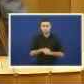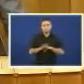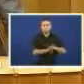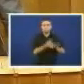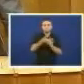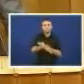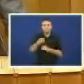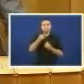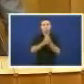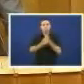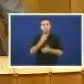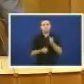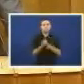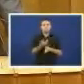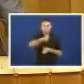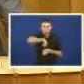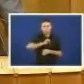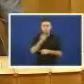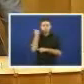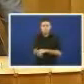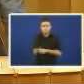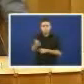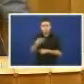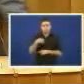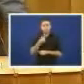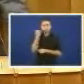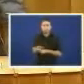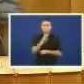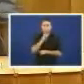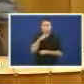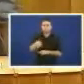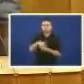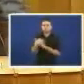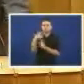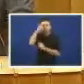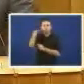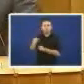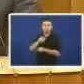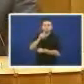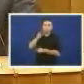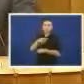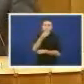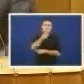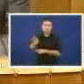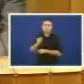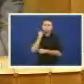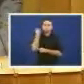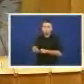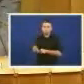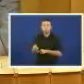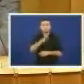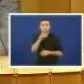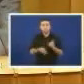productiva ten no medio rural un dos seus millores expoñentes para iso realizamos un